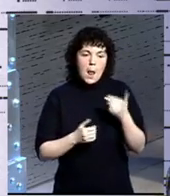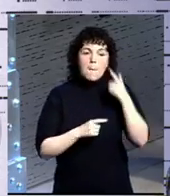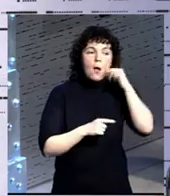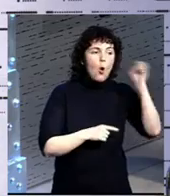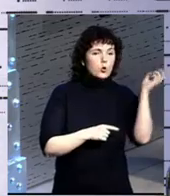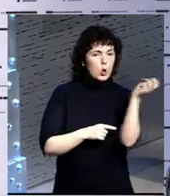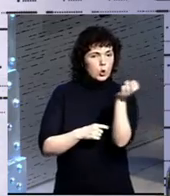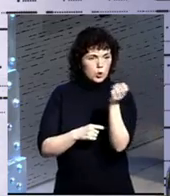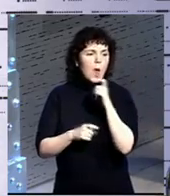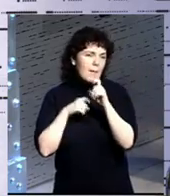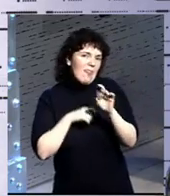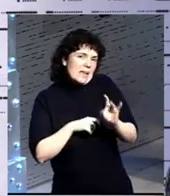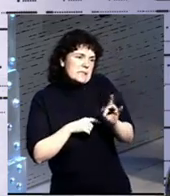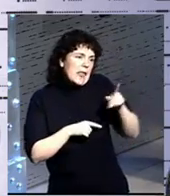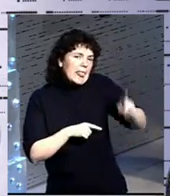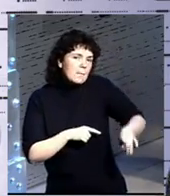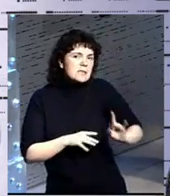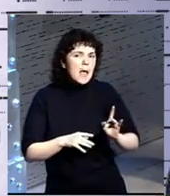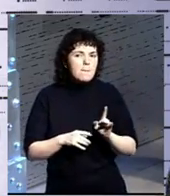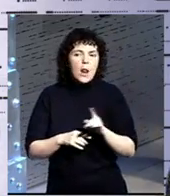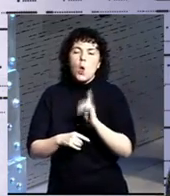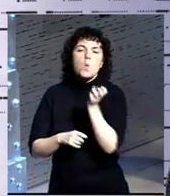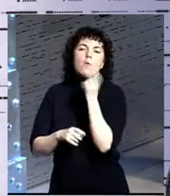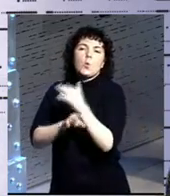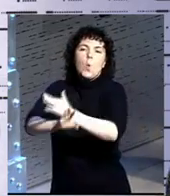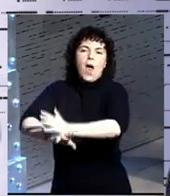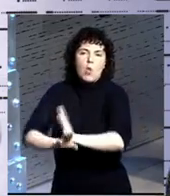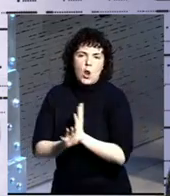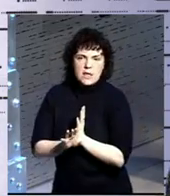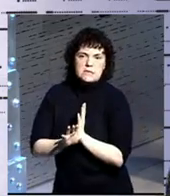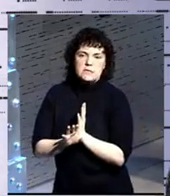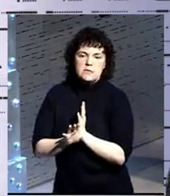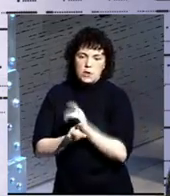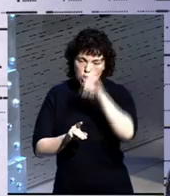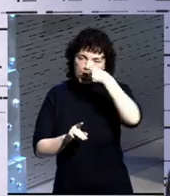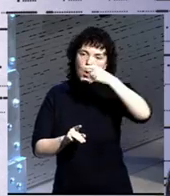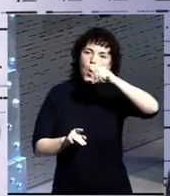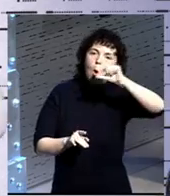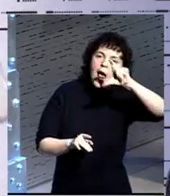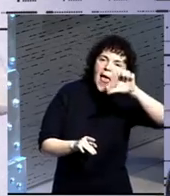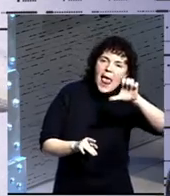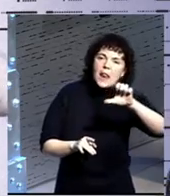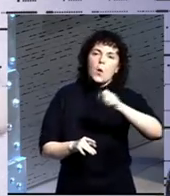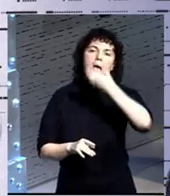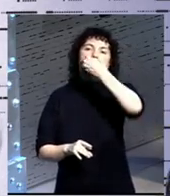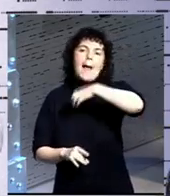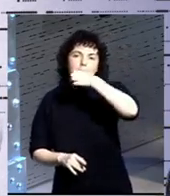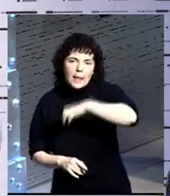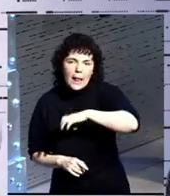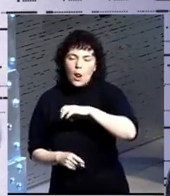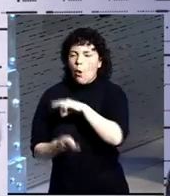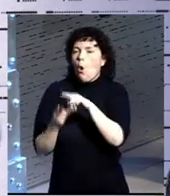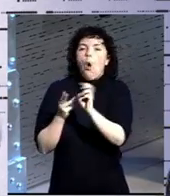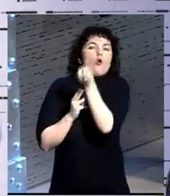bancos, que también, sino los nuevos jugadores. No sé si será Google, no sé si será Apple, no sé si será uno nuevo